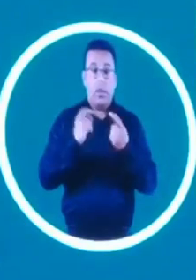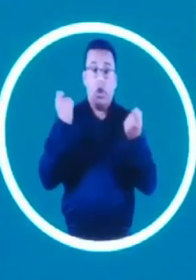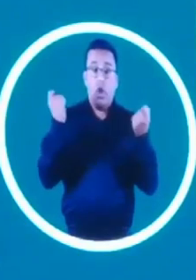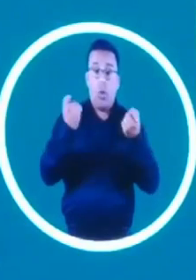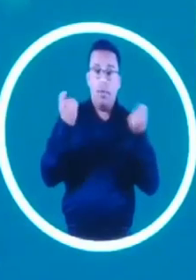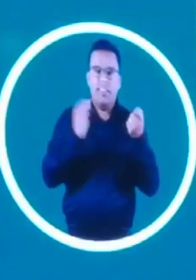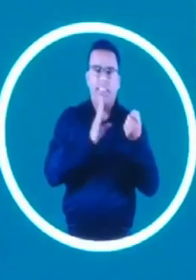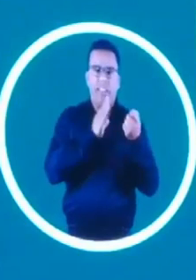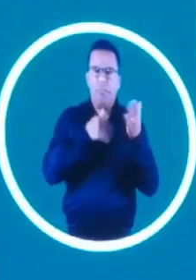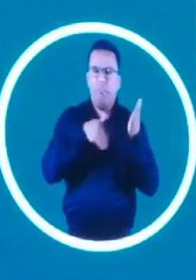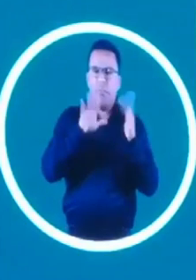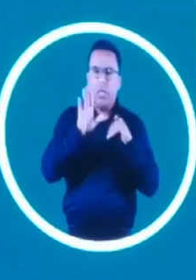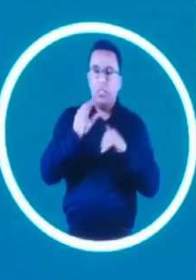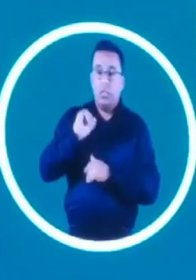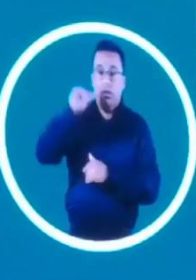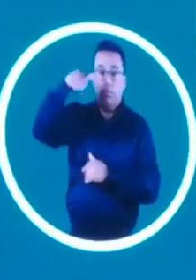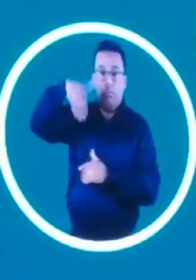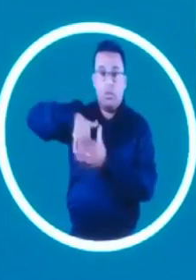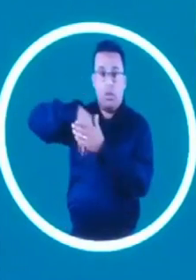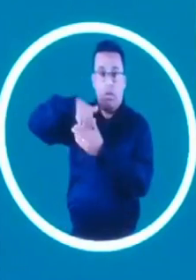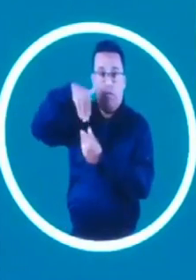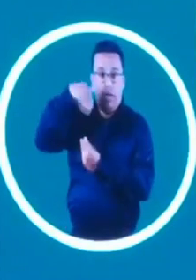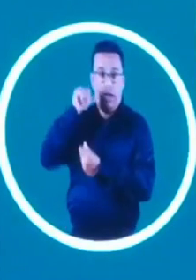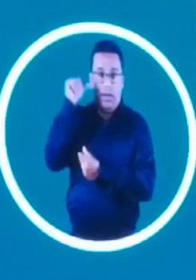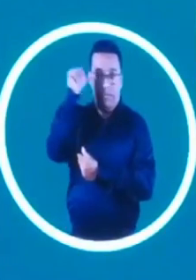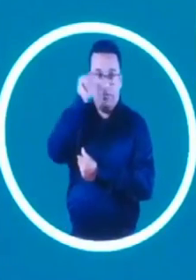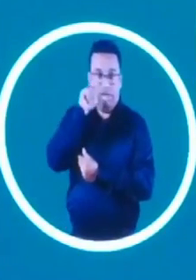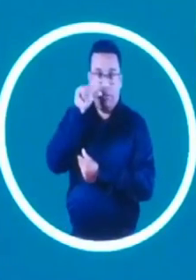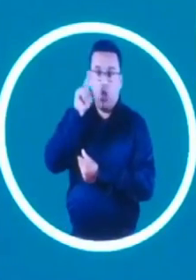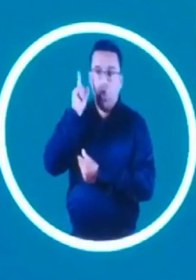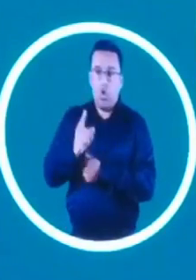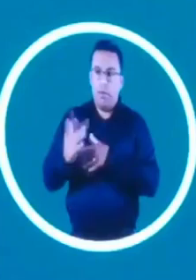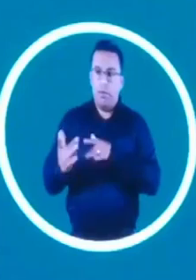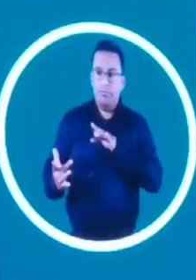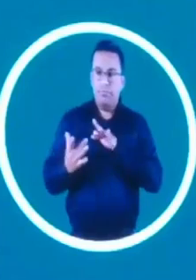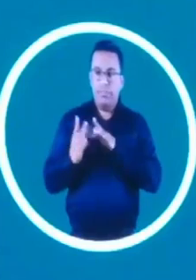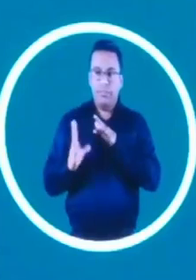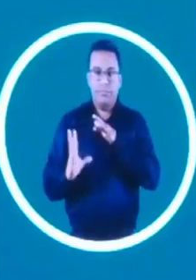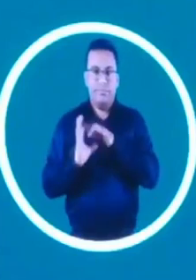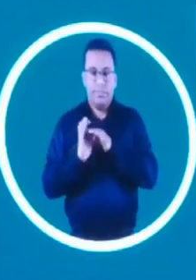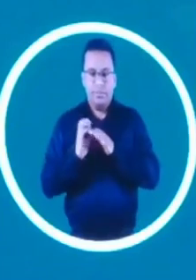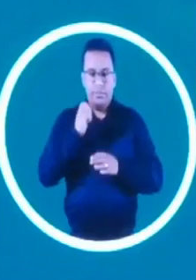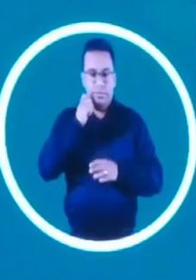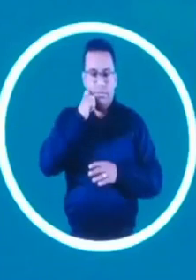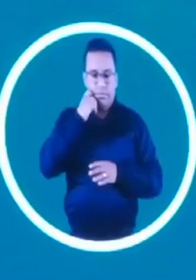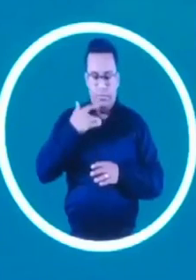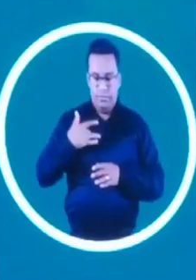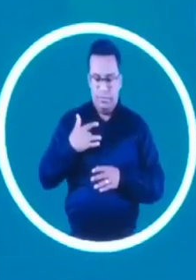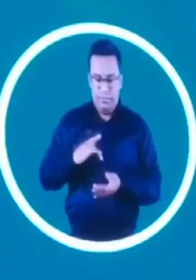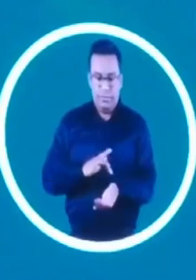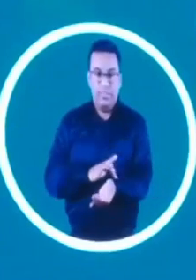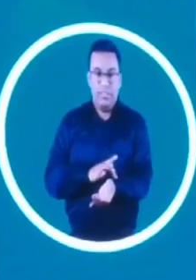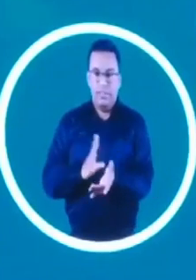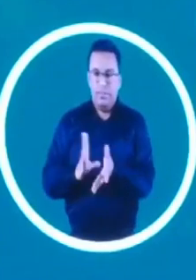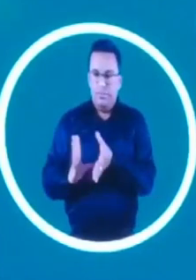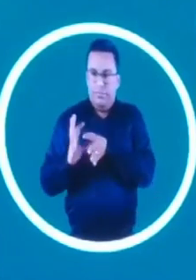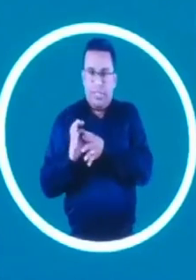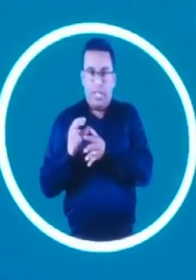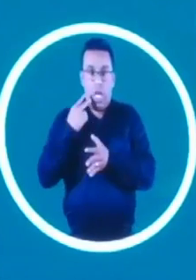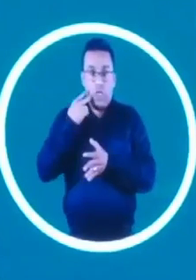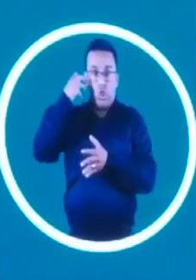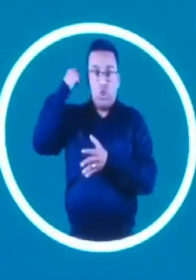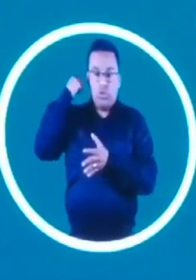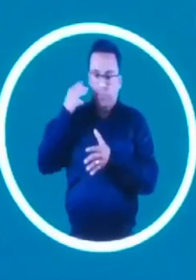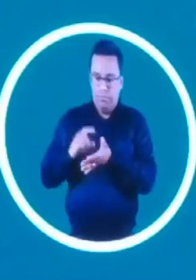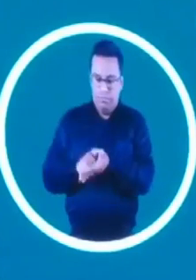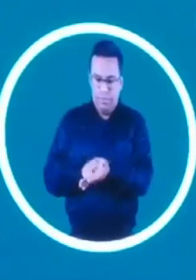africano, por las raíces que nos unen y por la historia también que nos une, pero también con el Gran